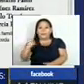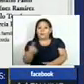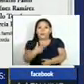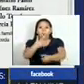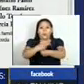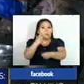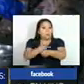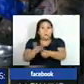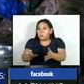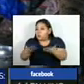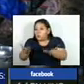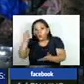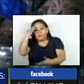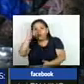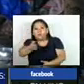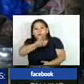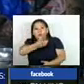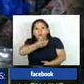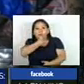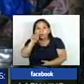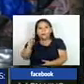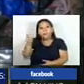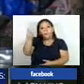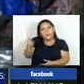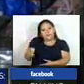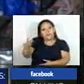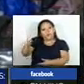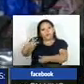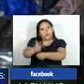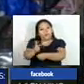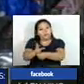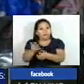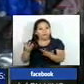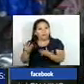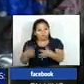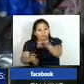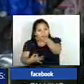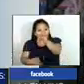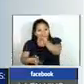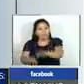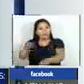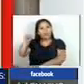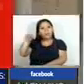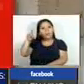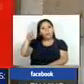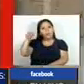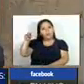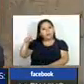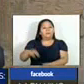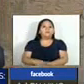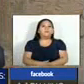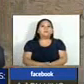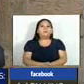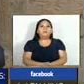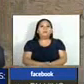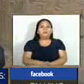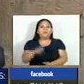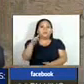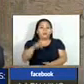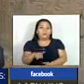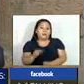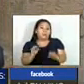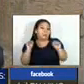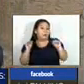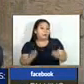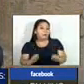están desaparecidos el canciller guatemalteco asegura que se debe esperar el resultado de las pruebas de ADN en ese momento nosotros ya